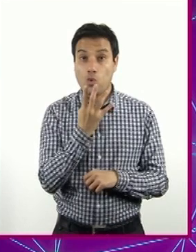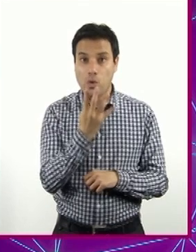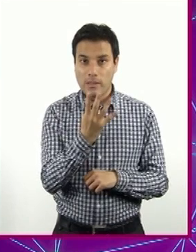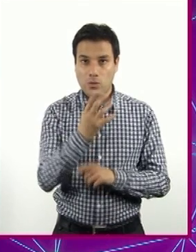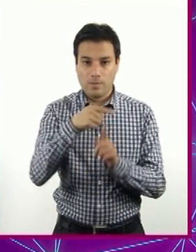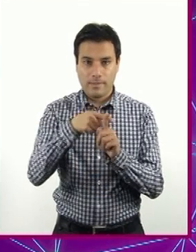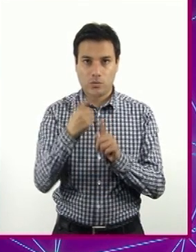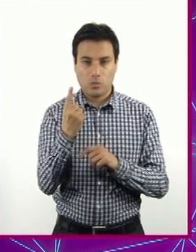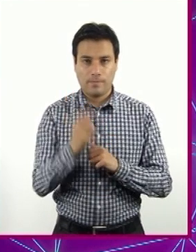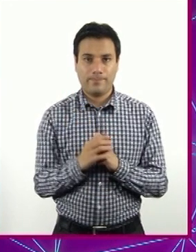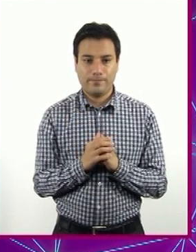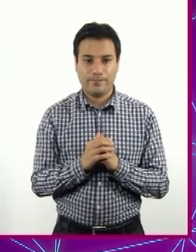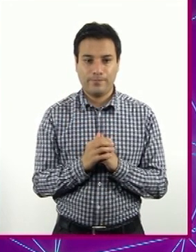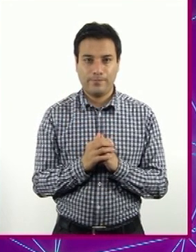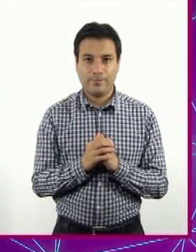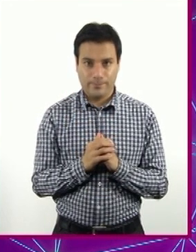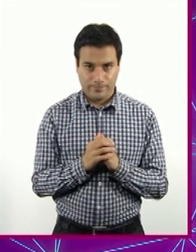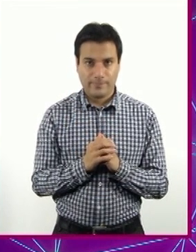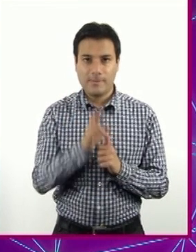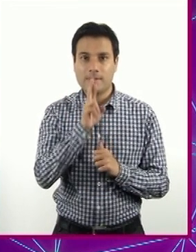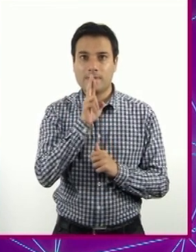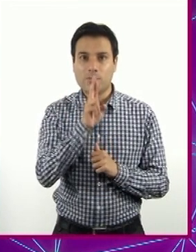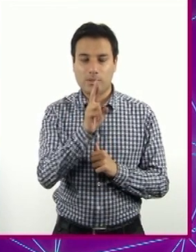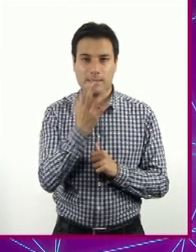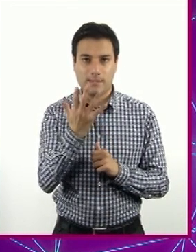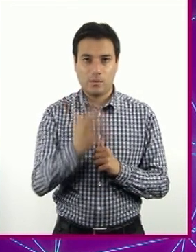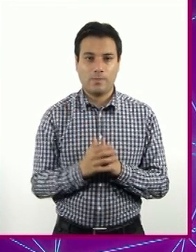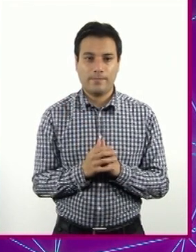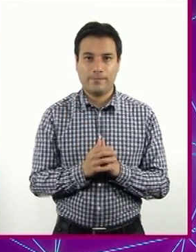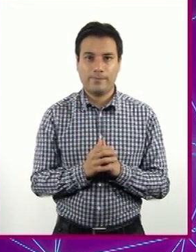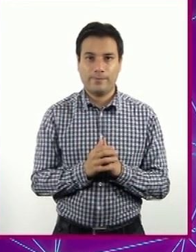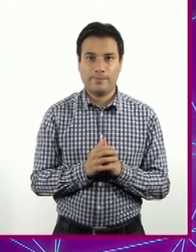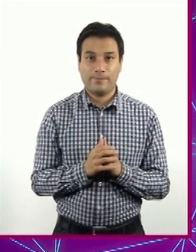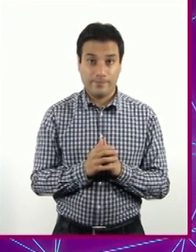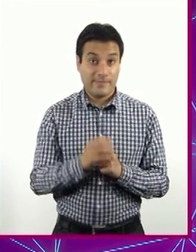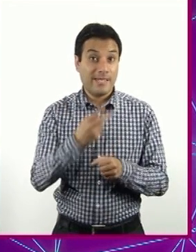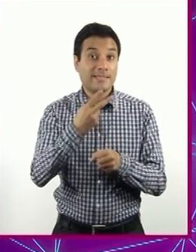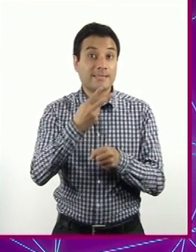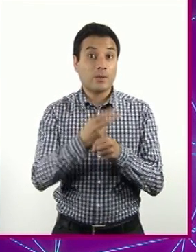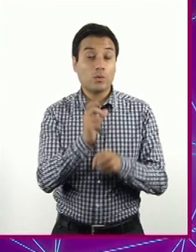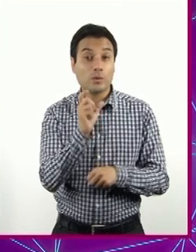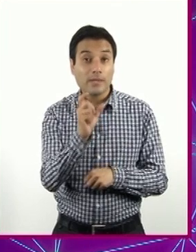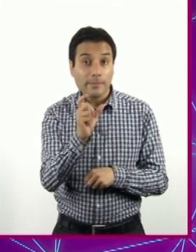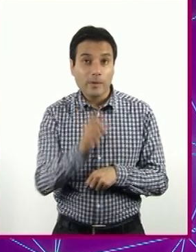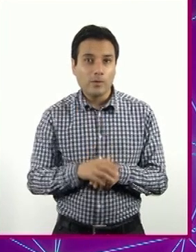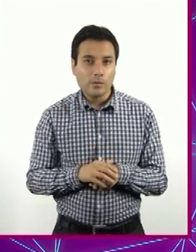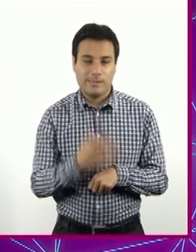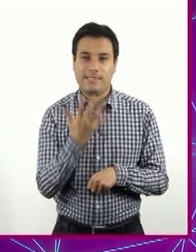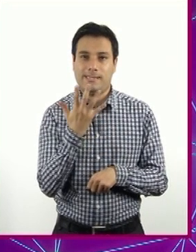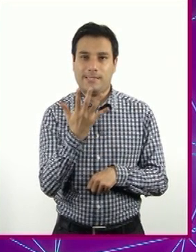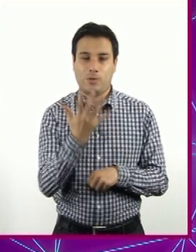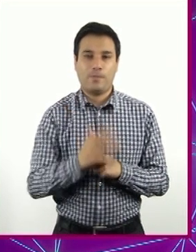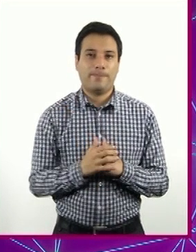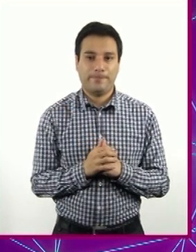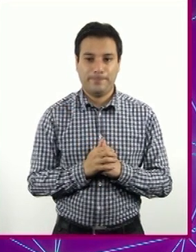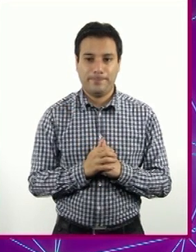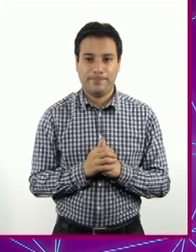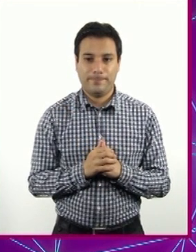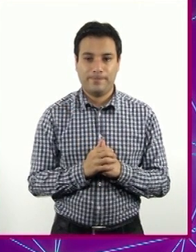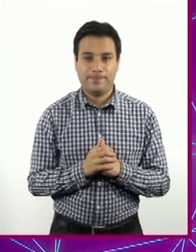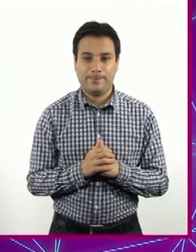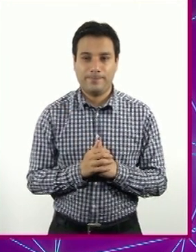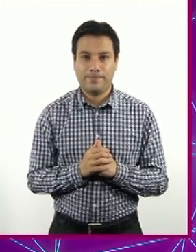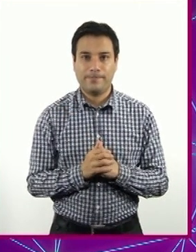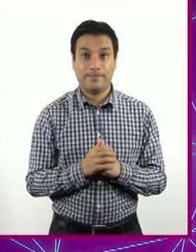1, igual a 5. El segundo término de la sucesión es 5.